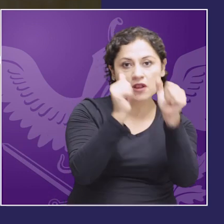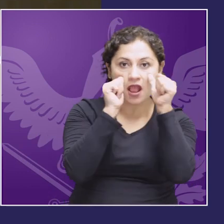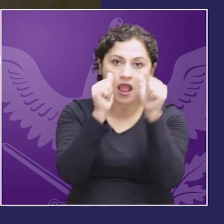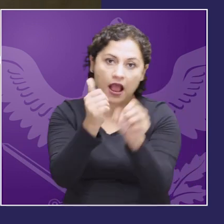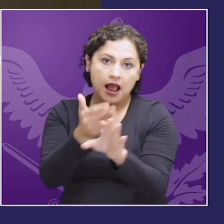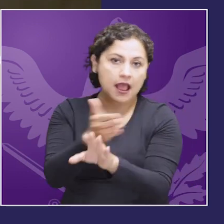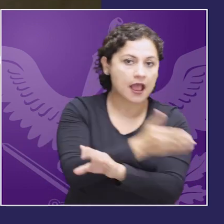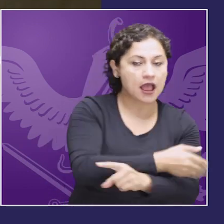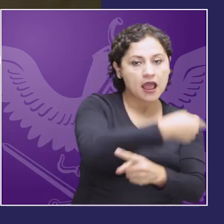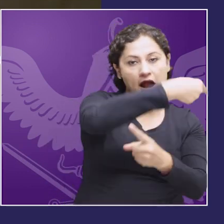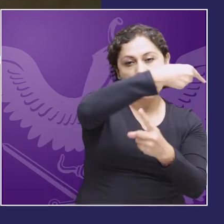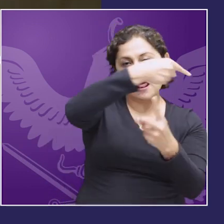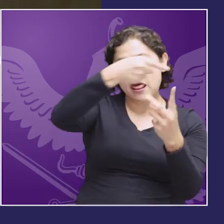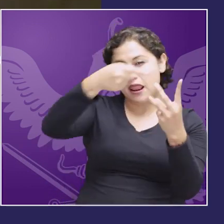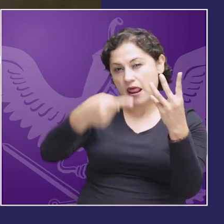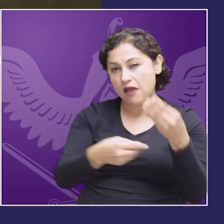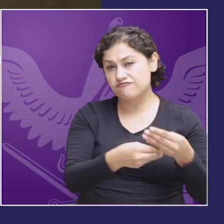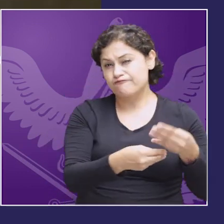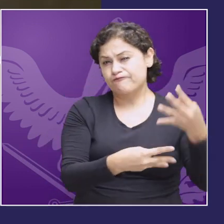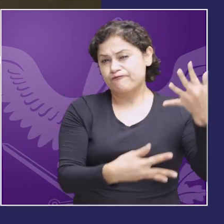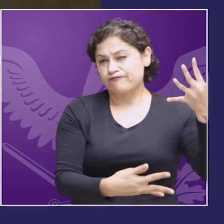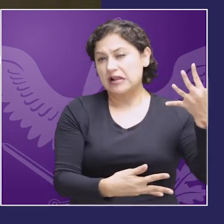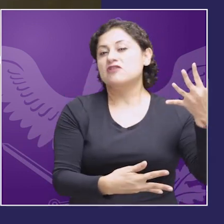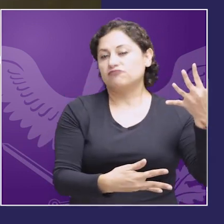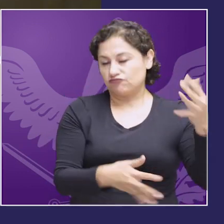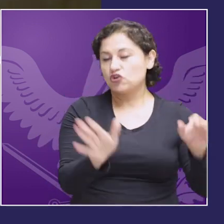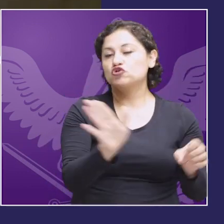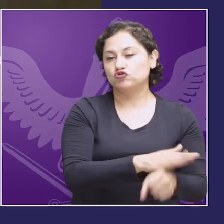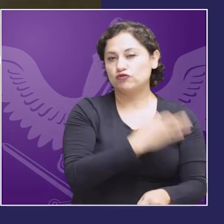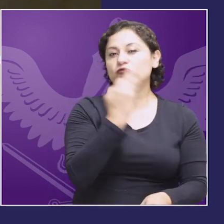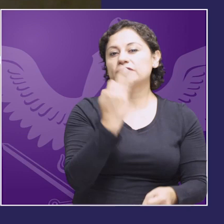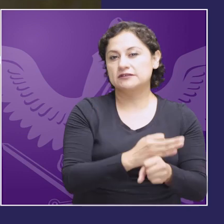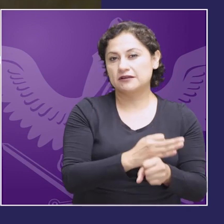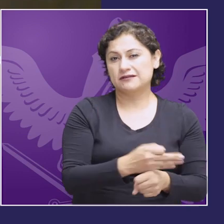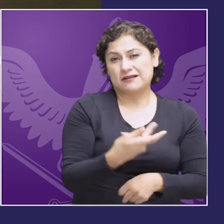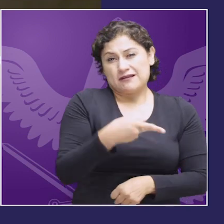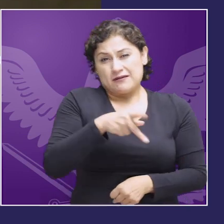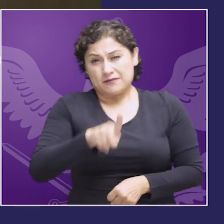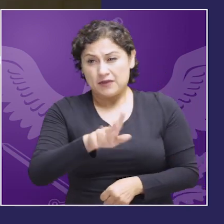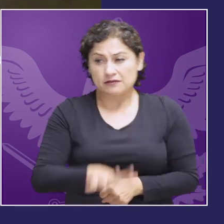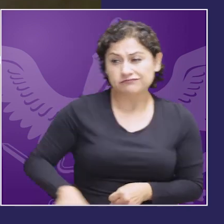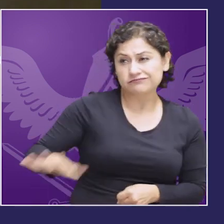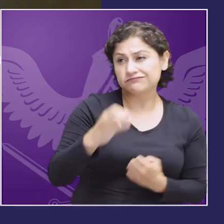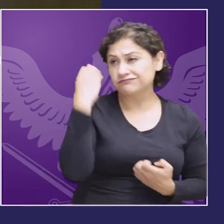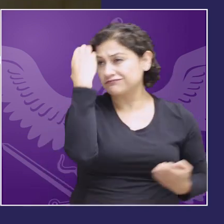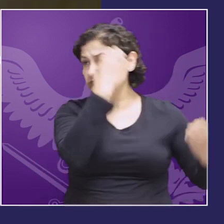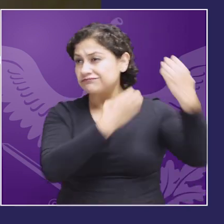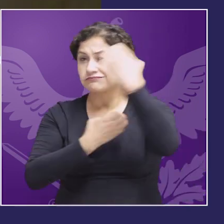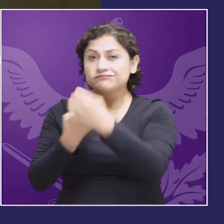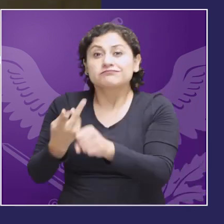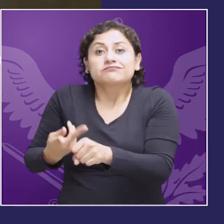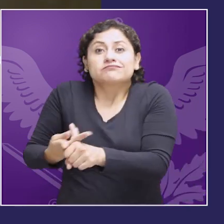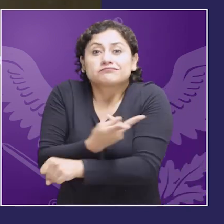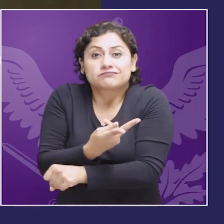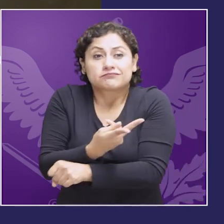de jurisprudencia, a nivel de mecanismos de prevención, de estándares, tenemos